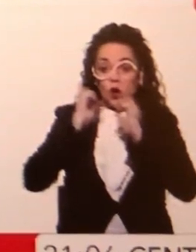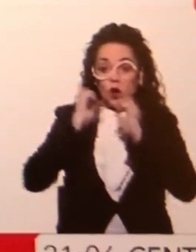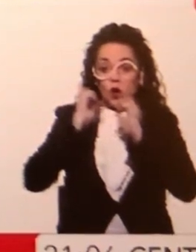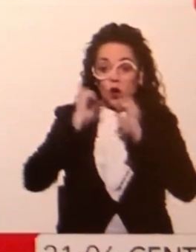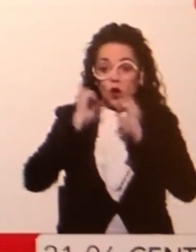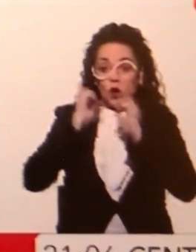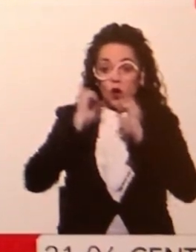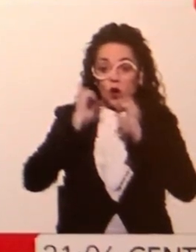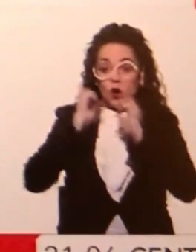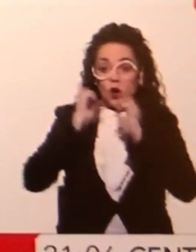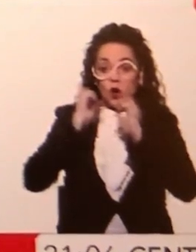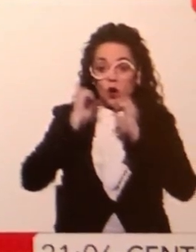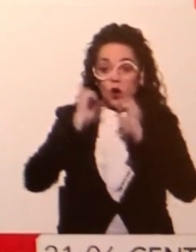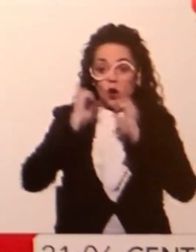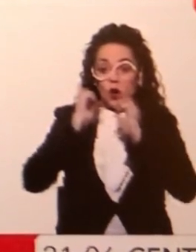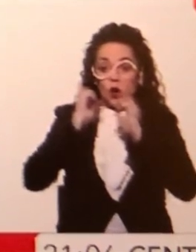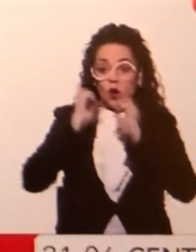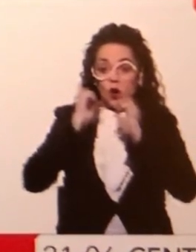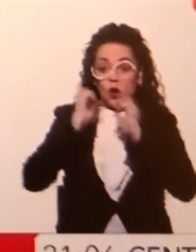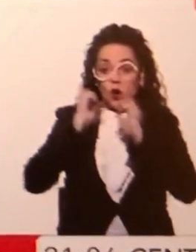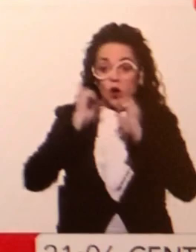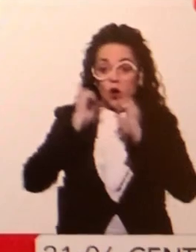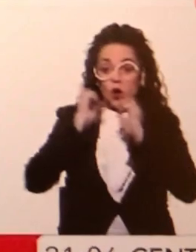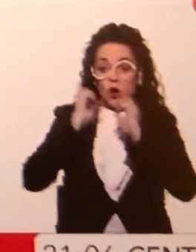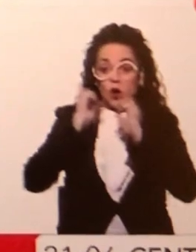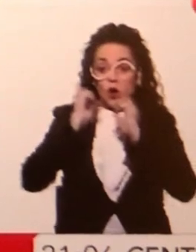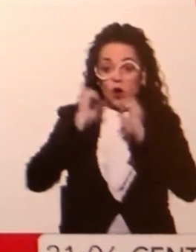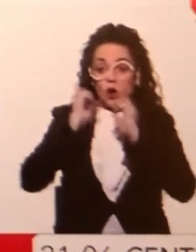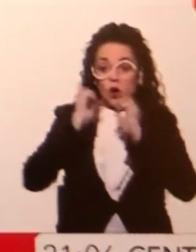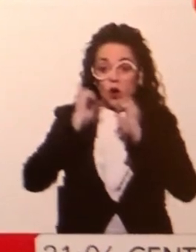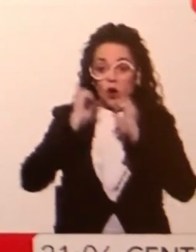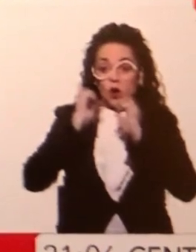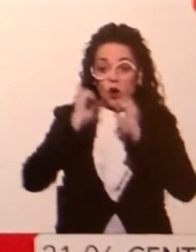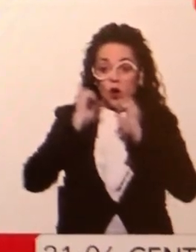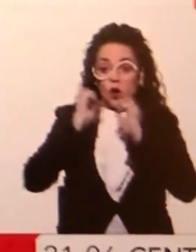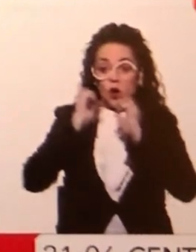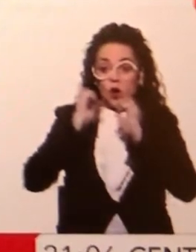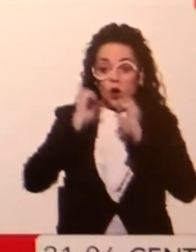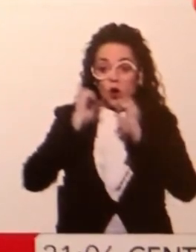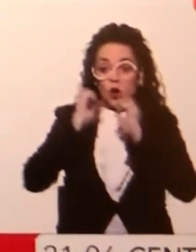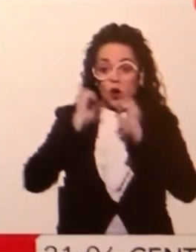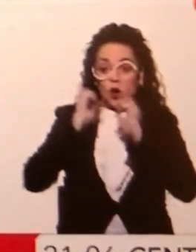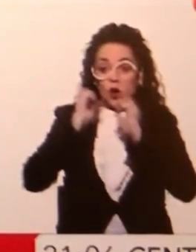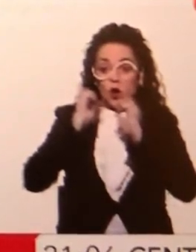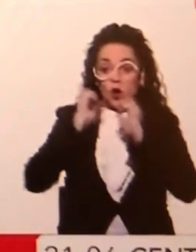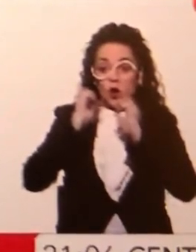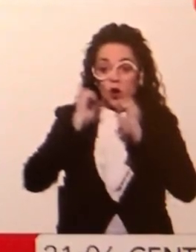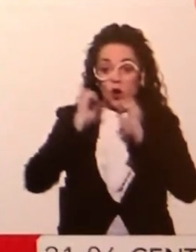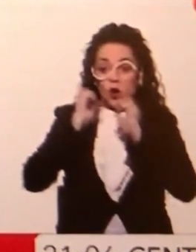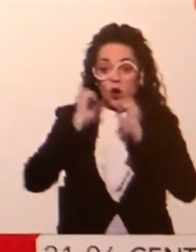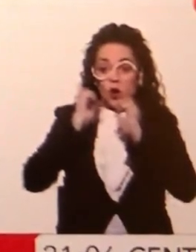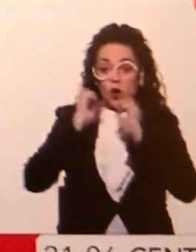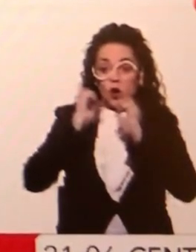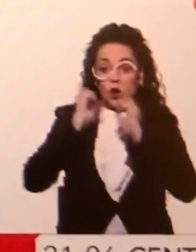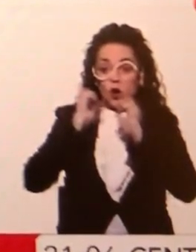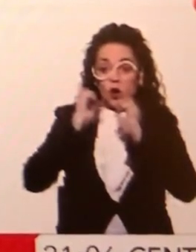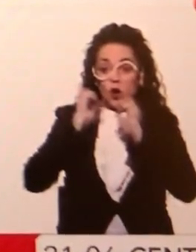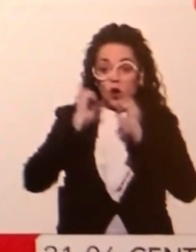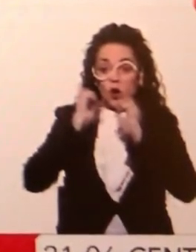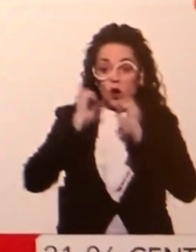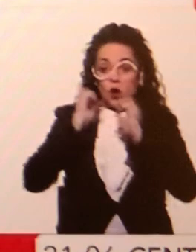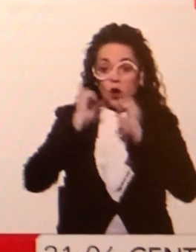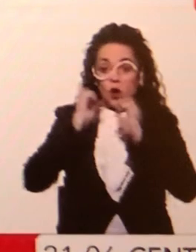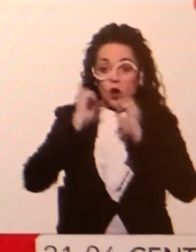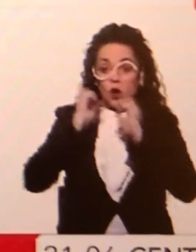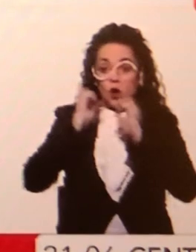supuestamente es hay un plantón de eh los papás de a los chicos de Ayotzinapa